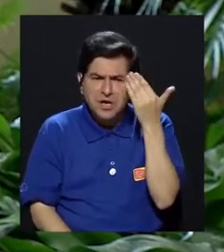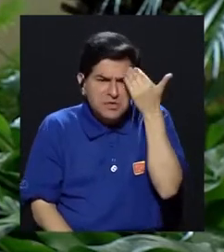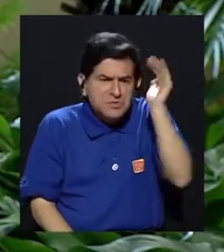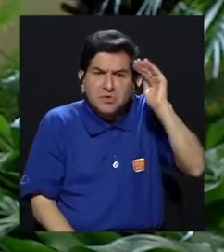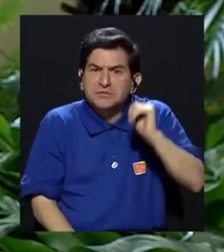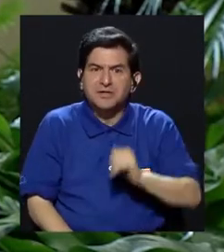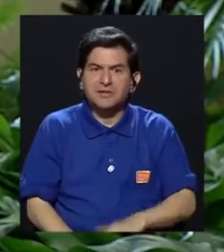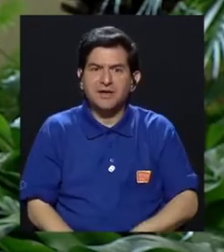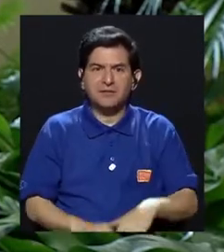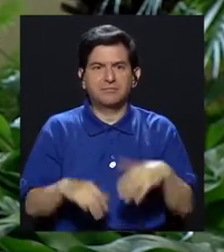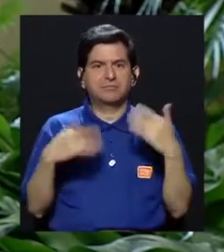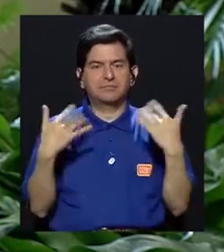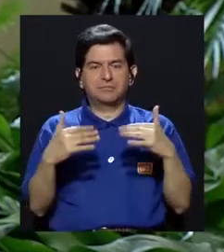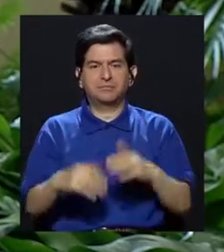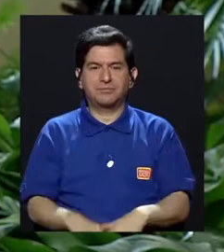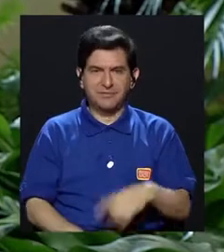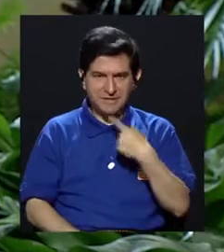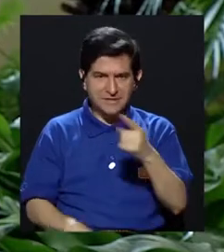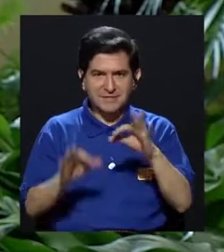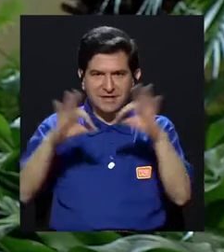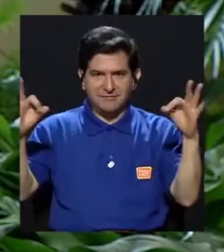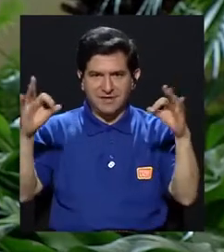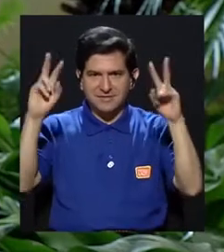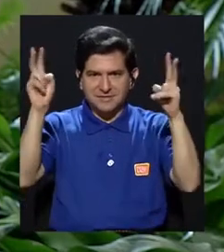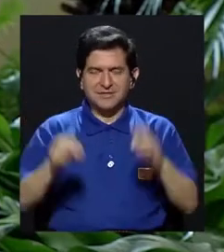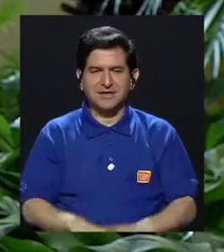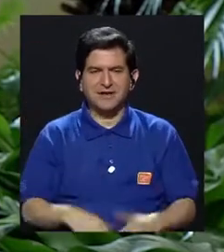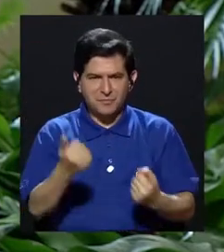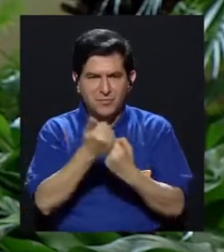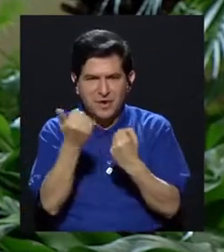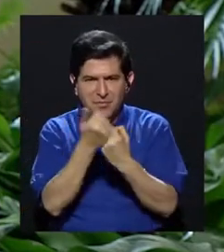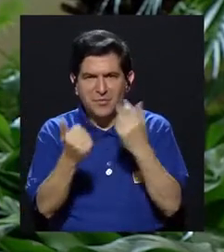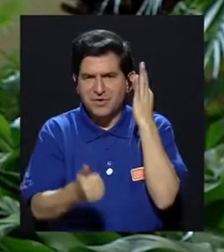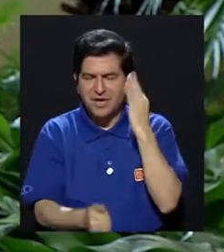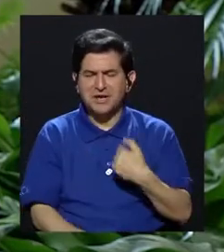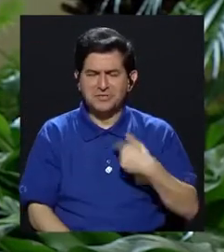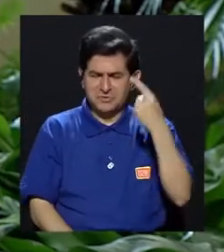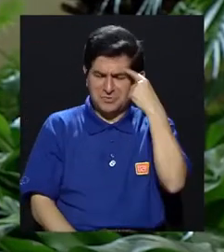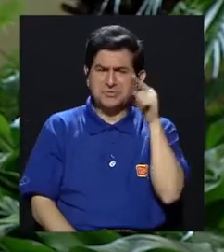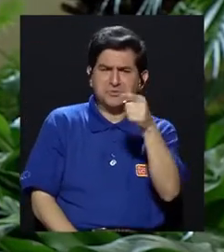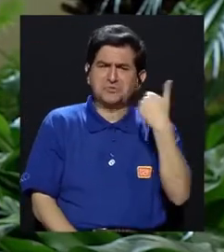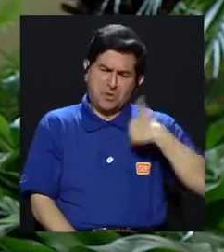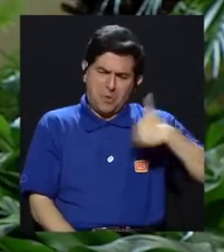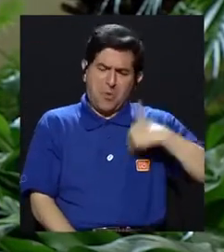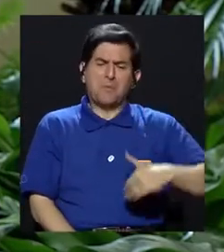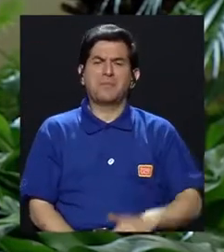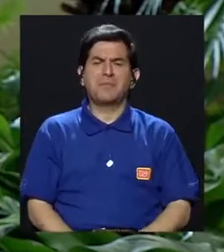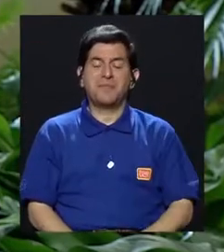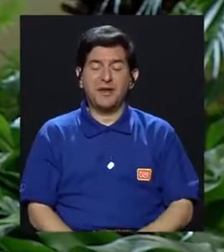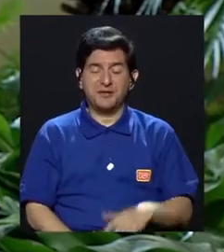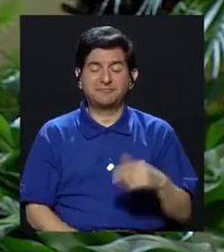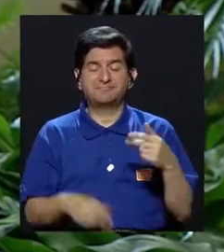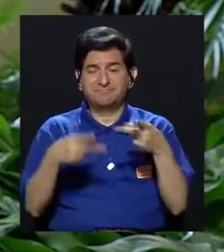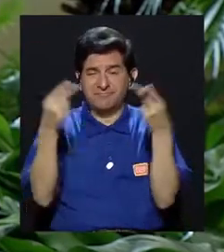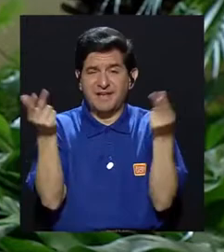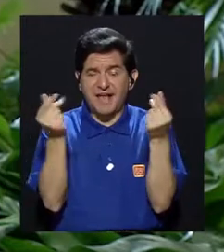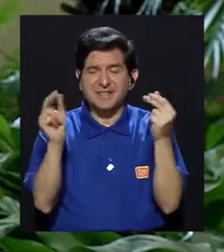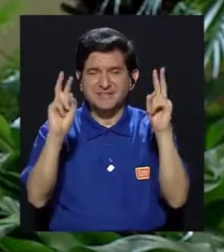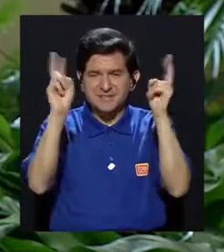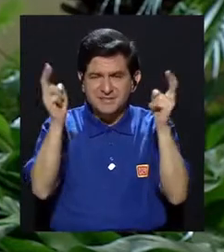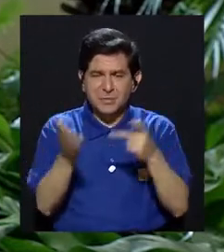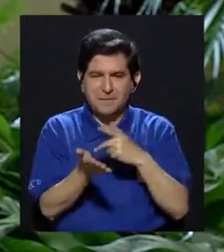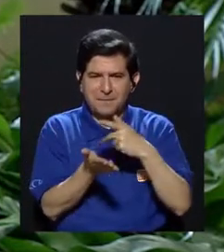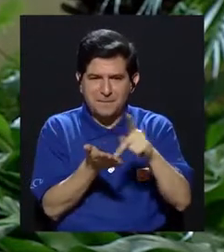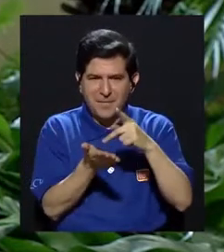era el extremo, ¿verdad? Yo no sabía que ustedes eran mujeres, apoyando a mujeres, yo pensé que eran hombres, o sea. Sí, hay un costo que se paga por